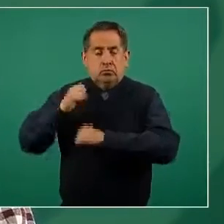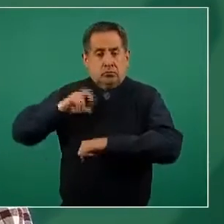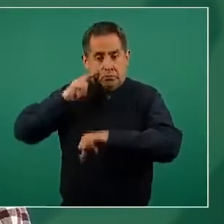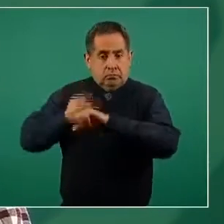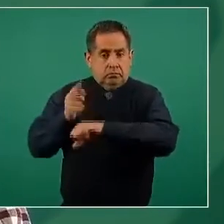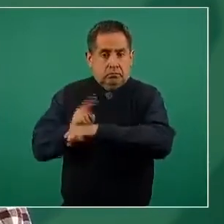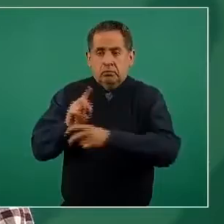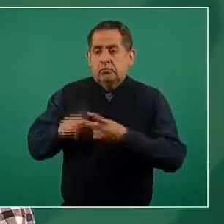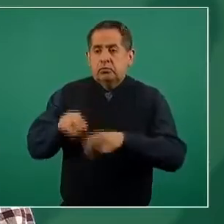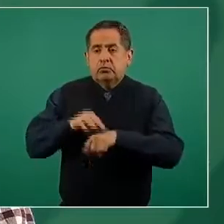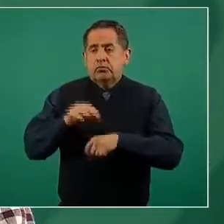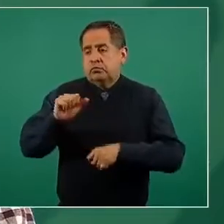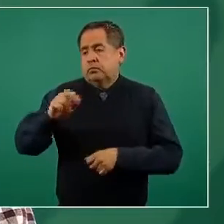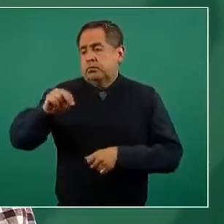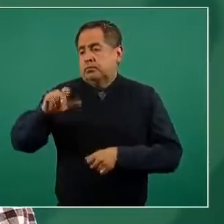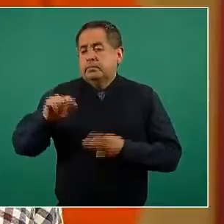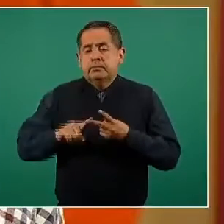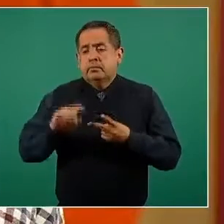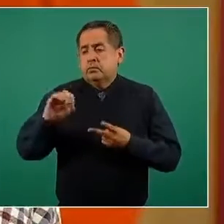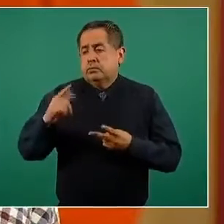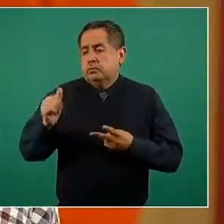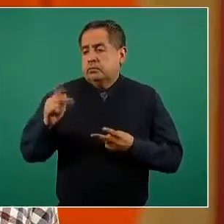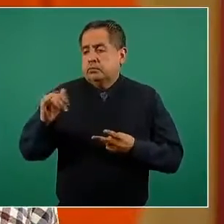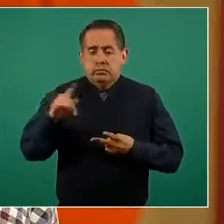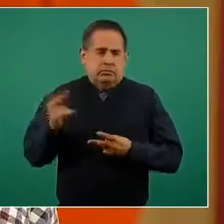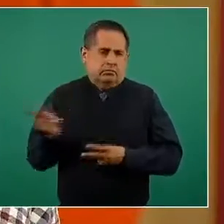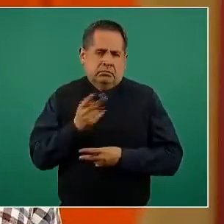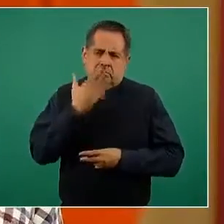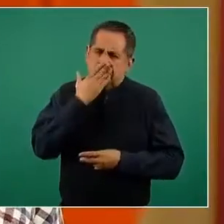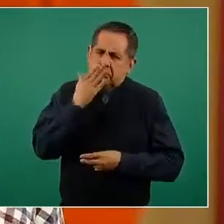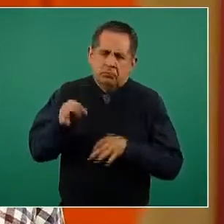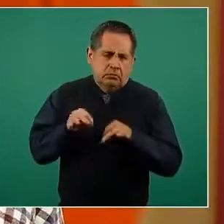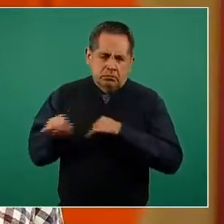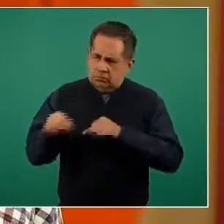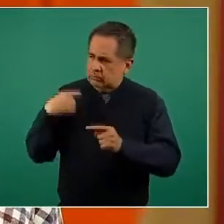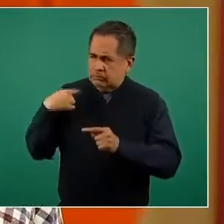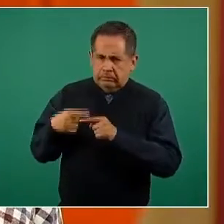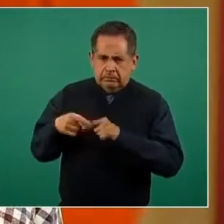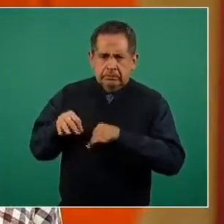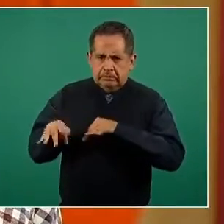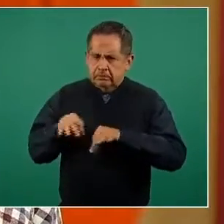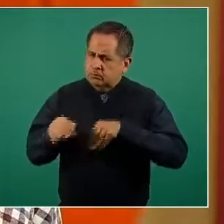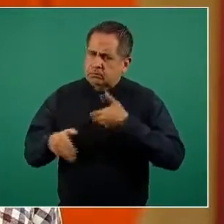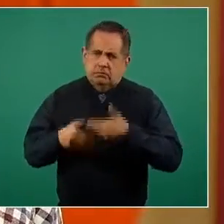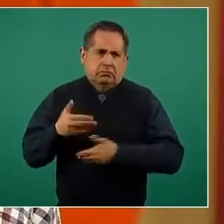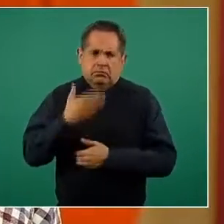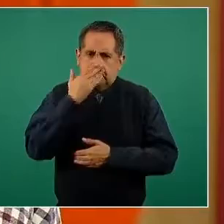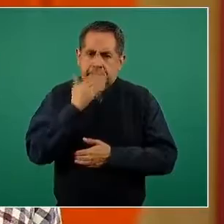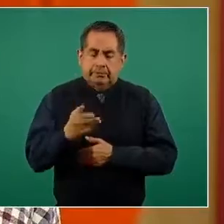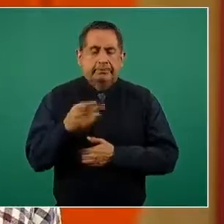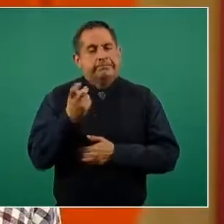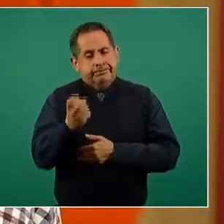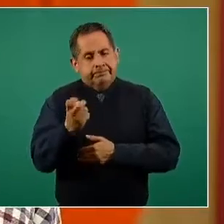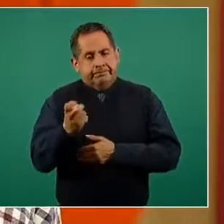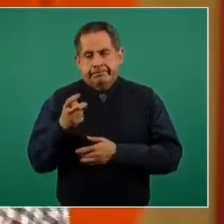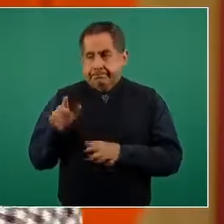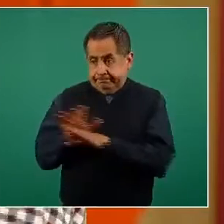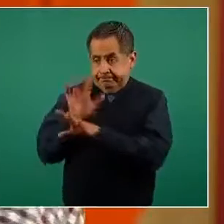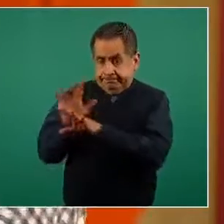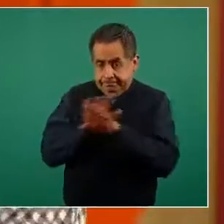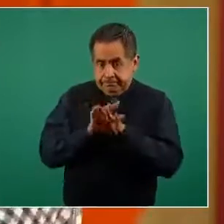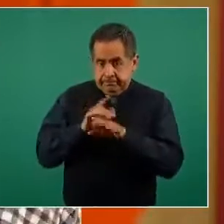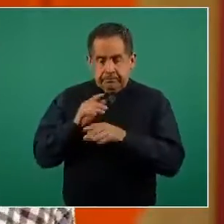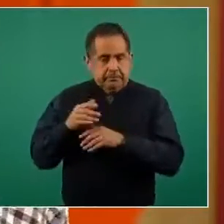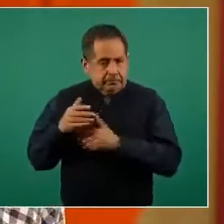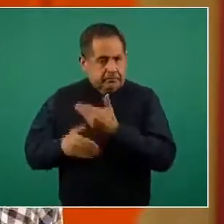la doctora América Orellana y la maestra Olga Piña, han hecho un excelente trabajo en lo que lleva su encargo, pero así como hubo esos cambios